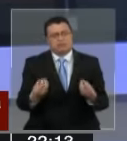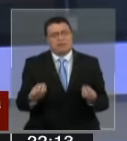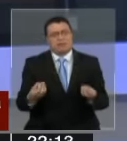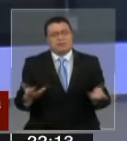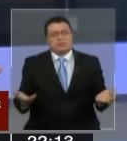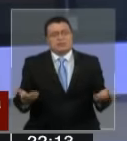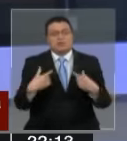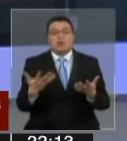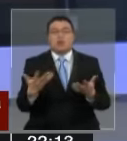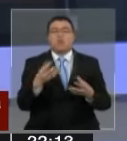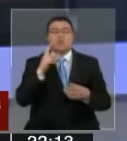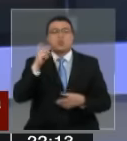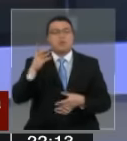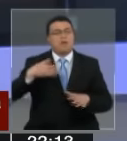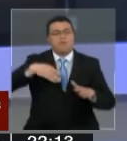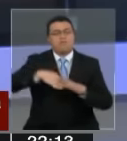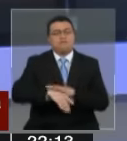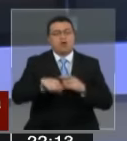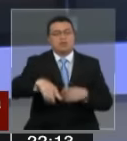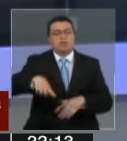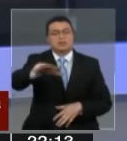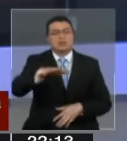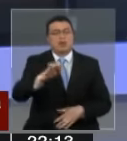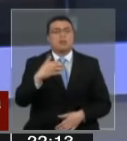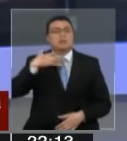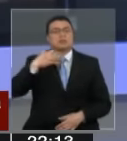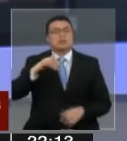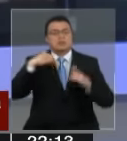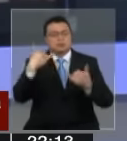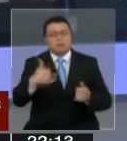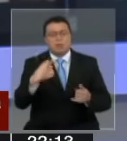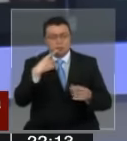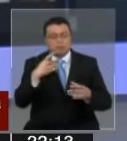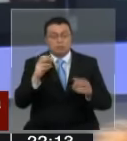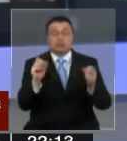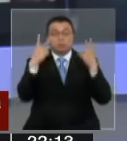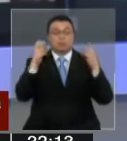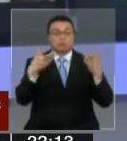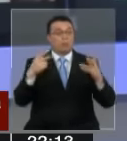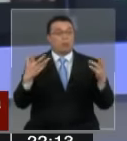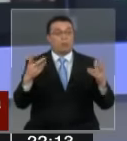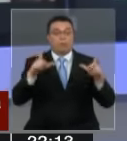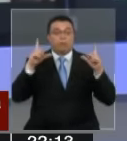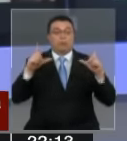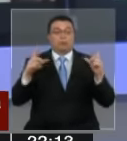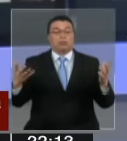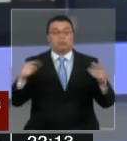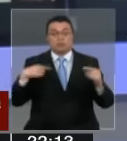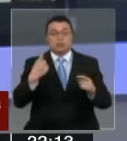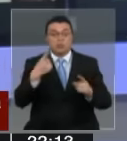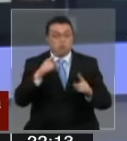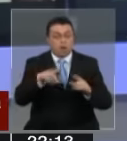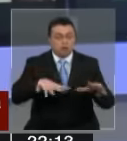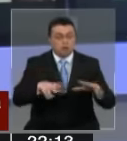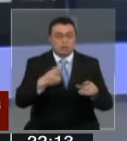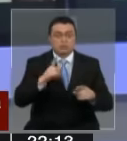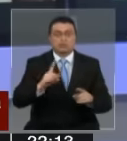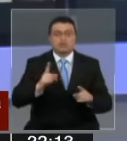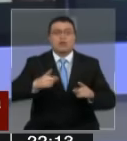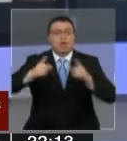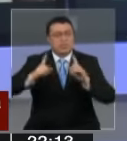¿cuál es el fondo de esta situación? ¿Por qué nos pillan al descampado cada vez en un rubro en que no debiéramos